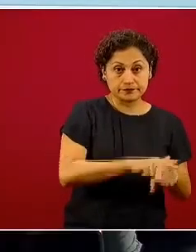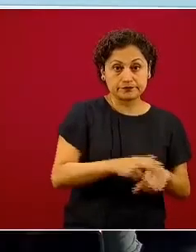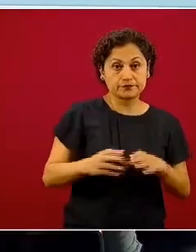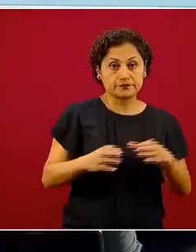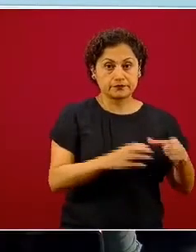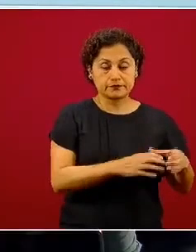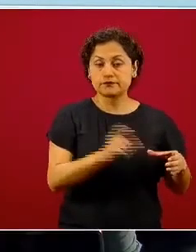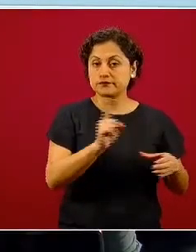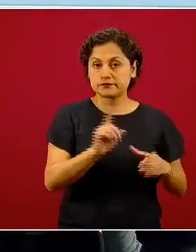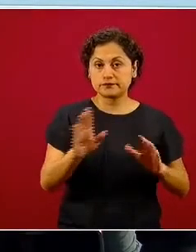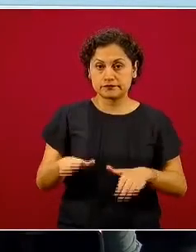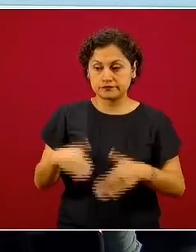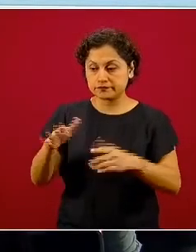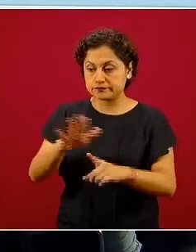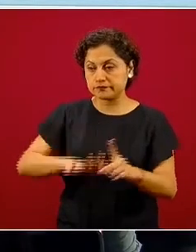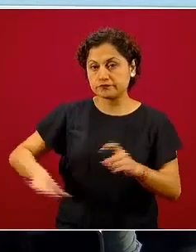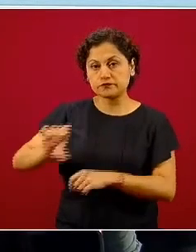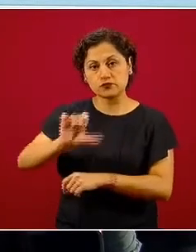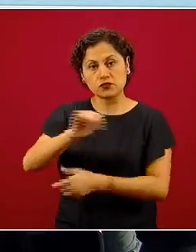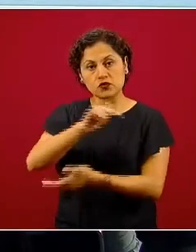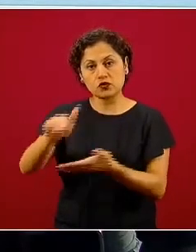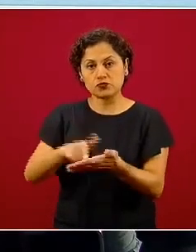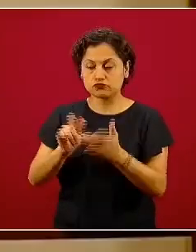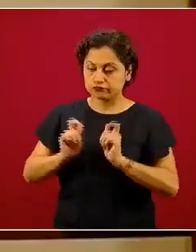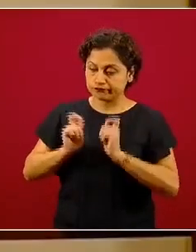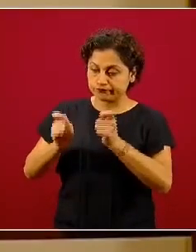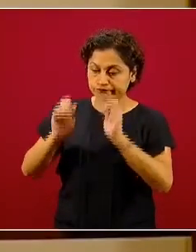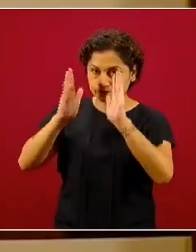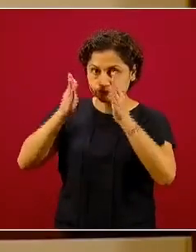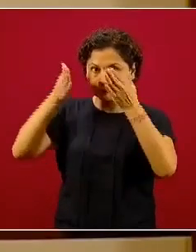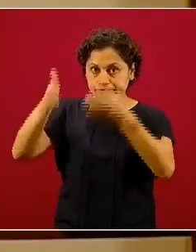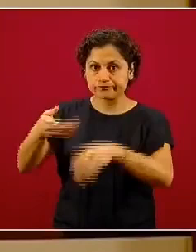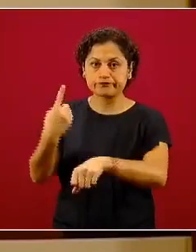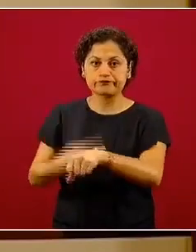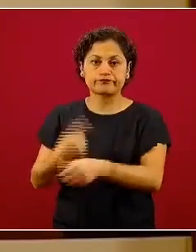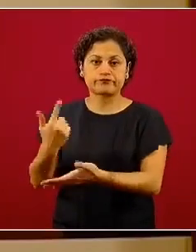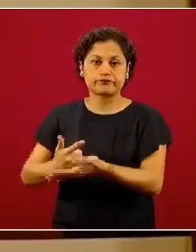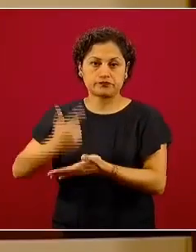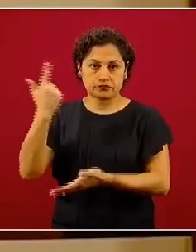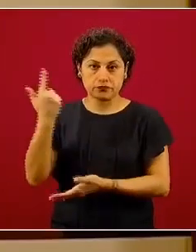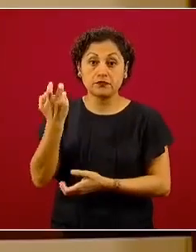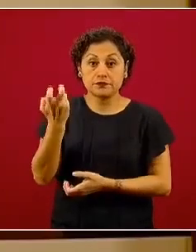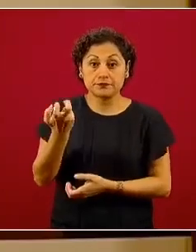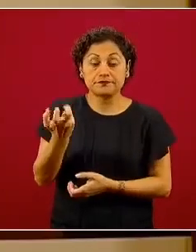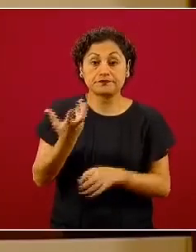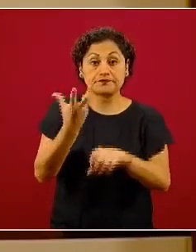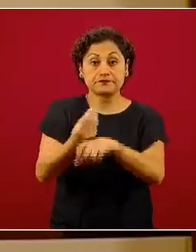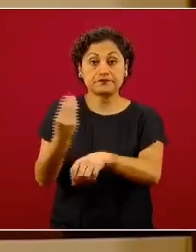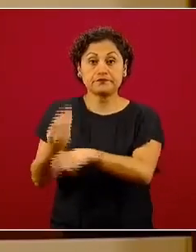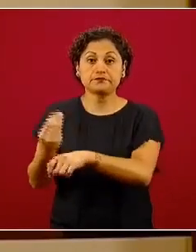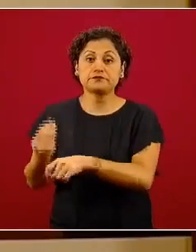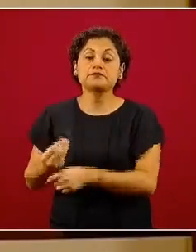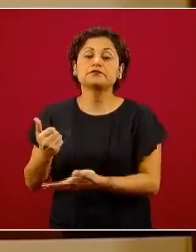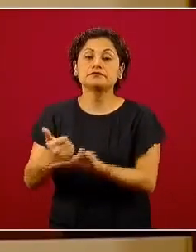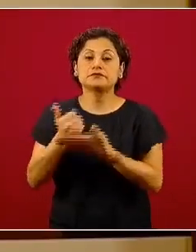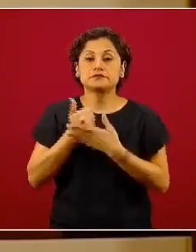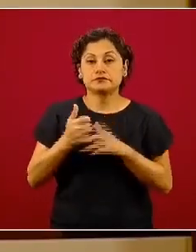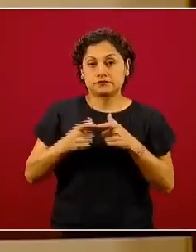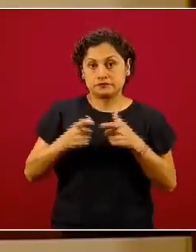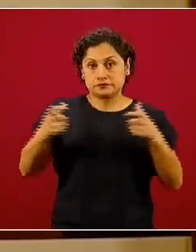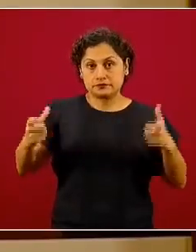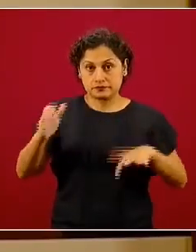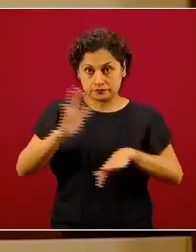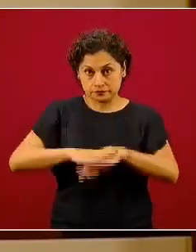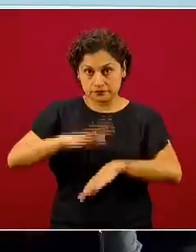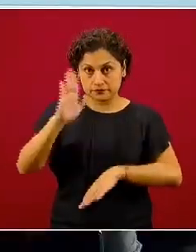mismas capacidades para poder otorgarlo. Y es precisamente gracias a esa reconversión que el porcentaje en su